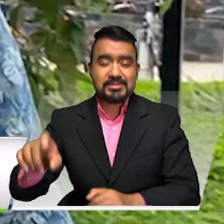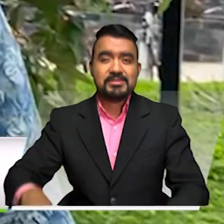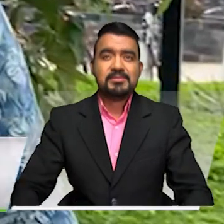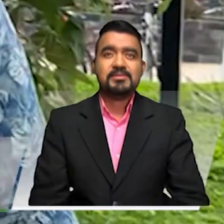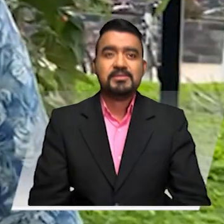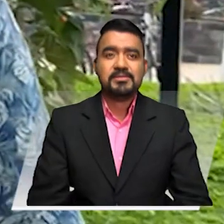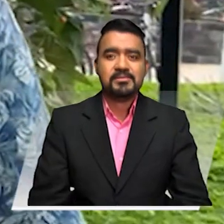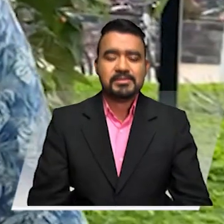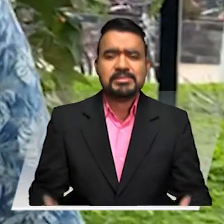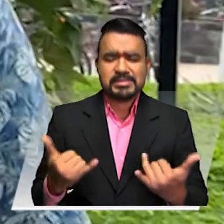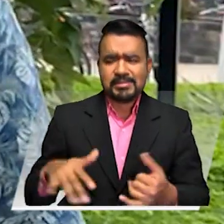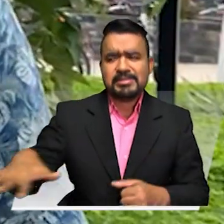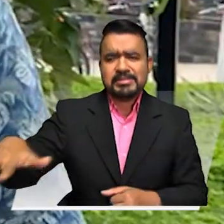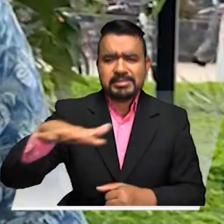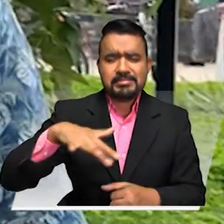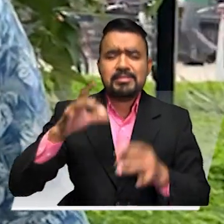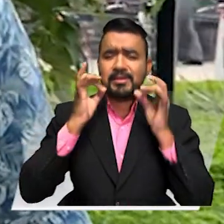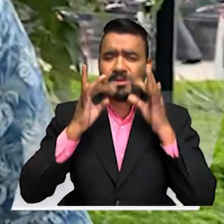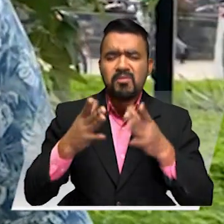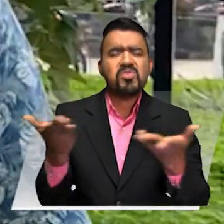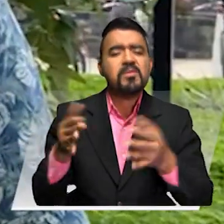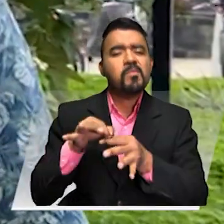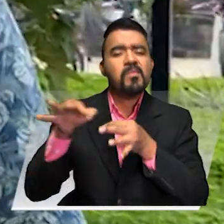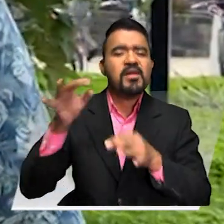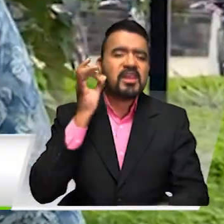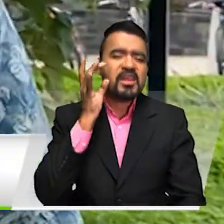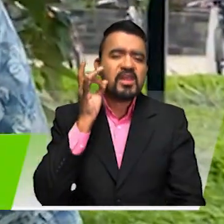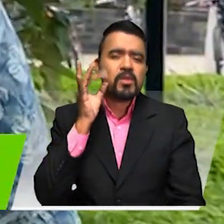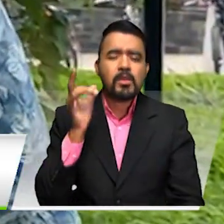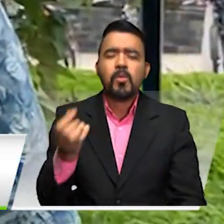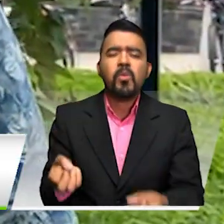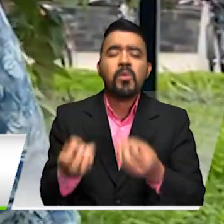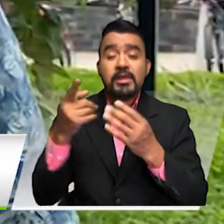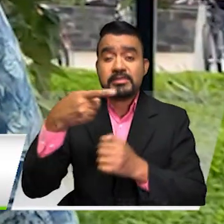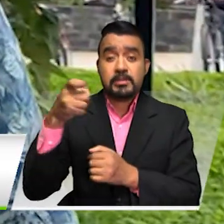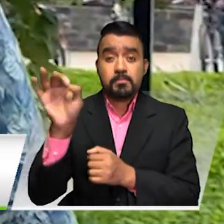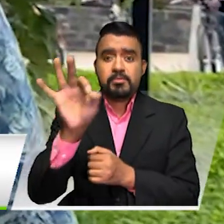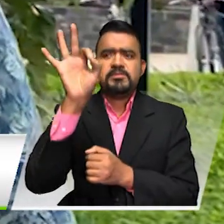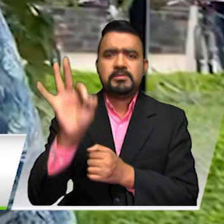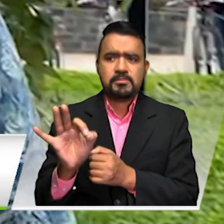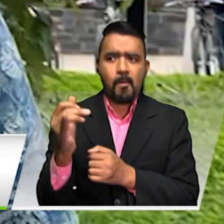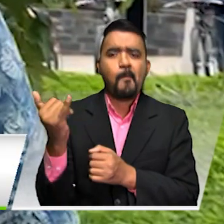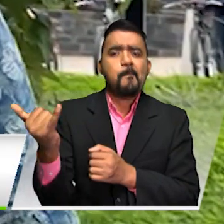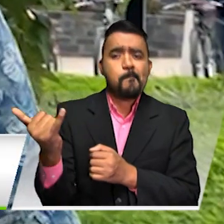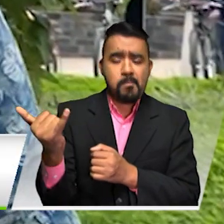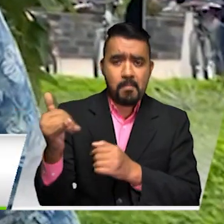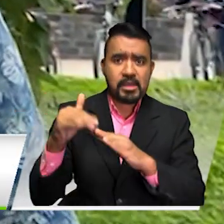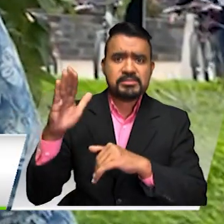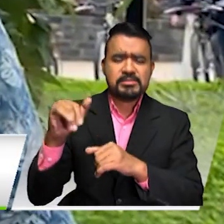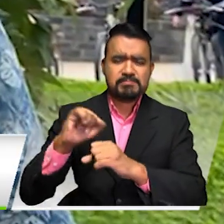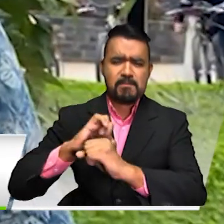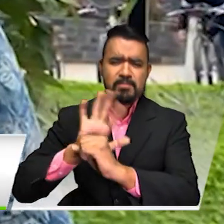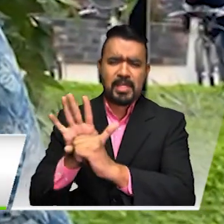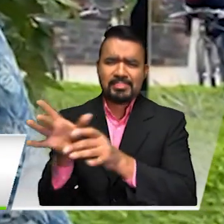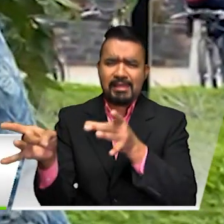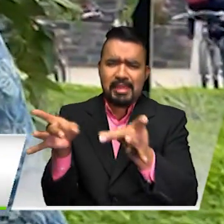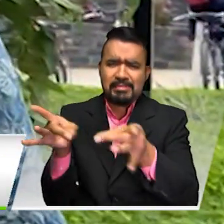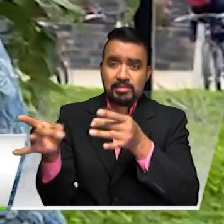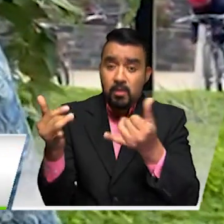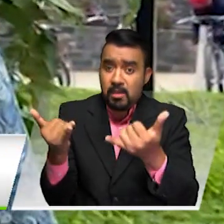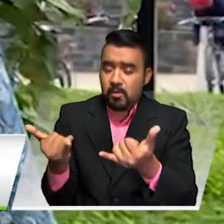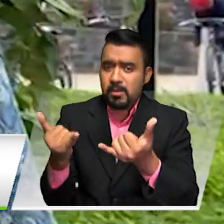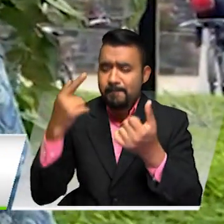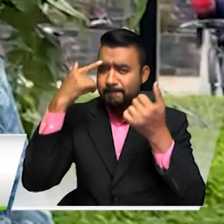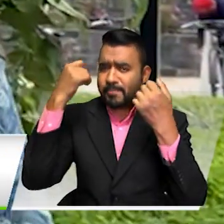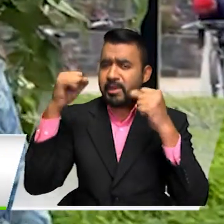oriente antioqueño con Río Negro, que está alrededor del 100%. Tenemos entonces una preocupación muy importante para estos días de Semana Santa.